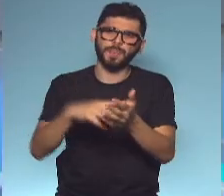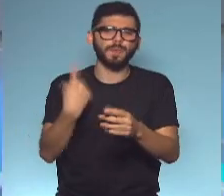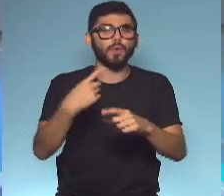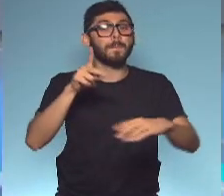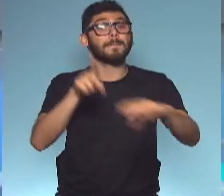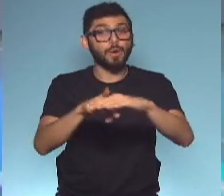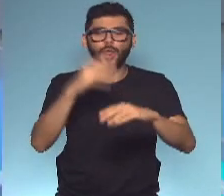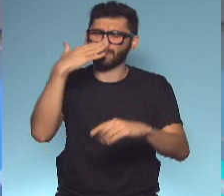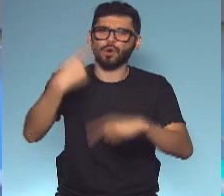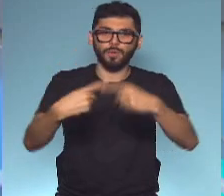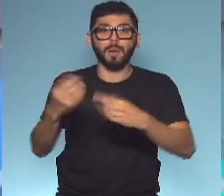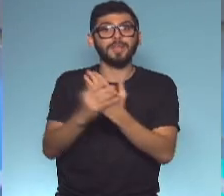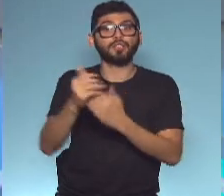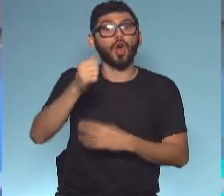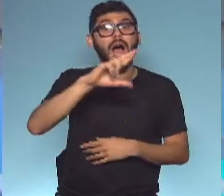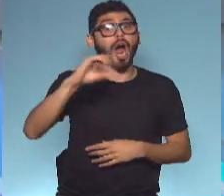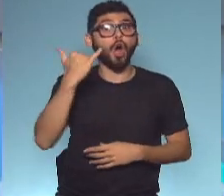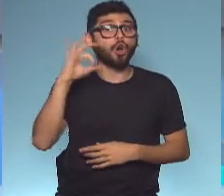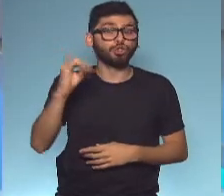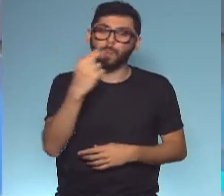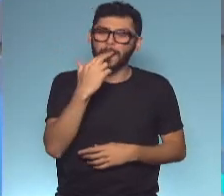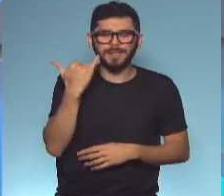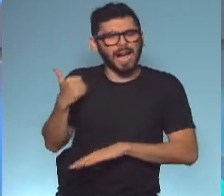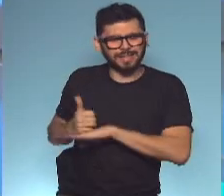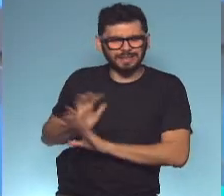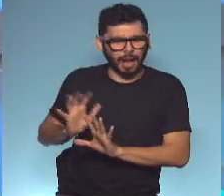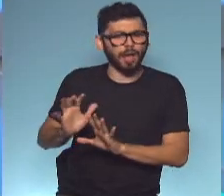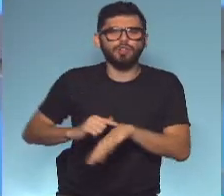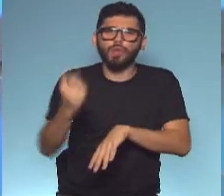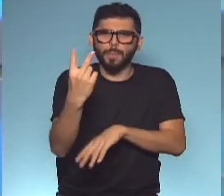después de la pausa. El ministro Arroyo ya está en nuestros estudios. En 2 minutos nada más empezamos a hablar con él.